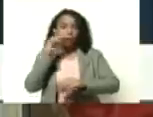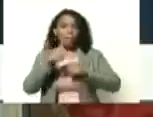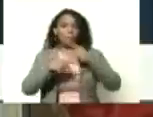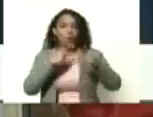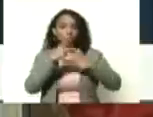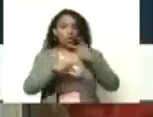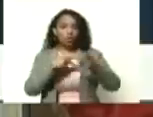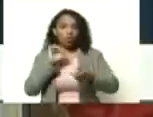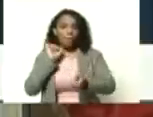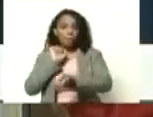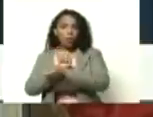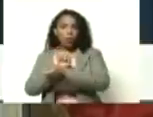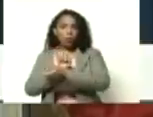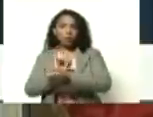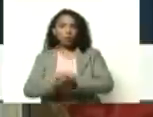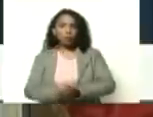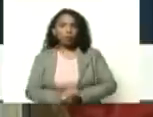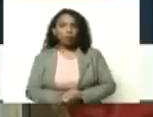captura